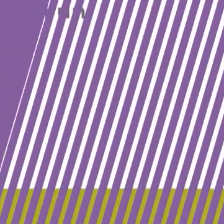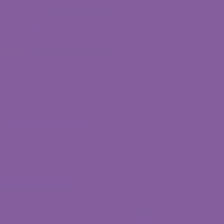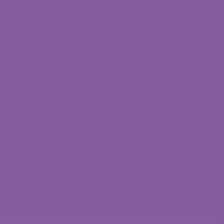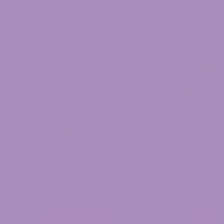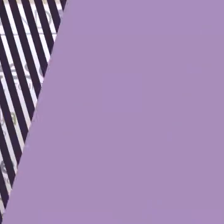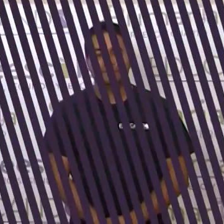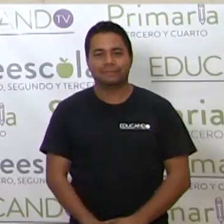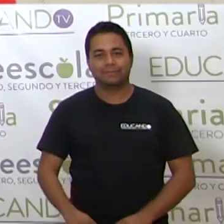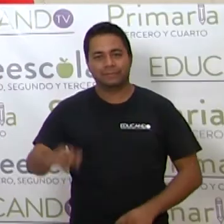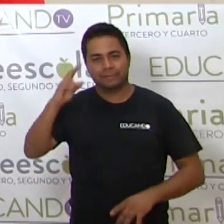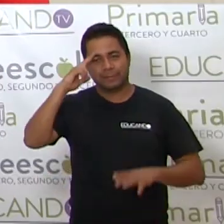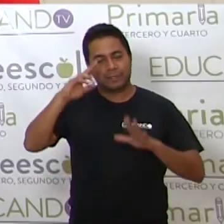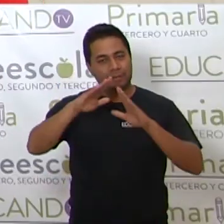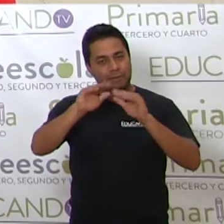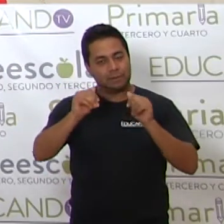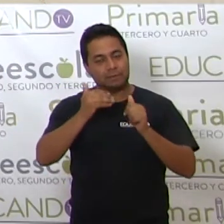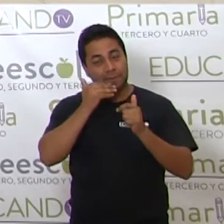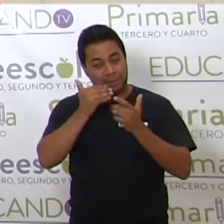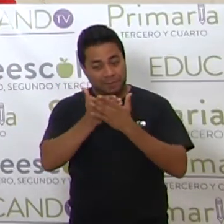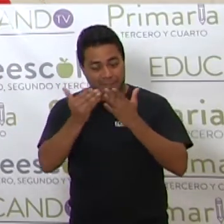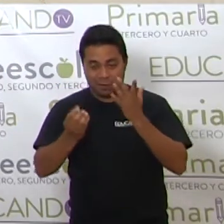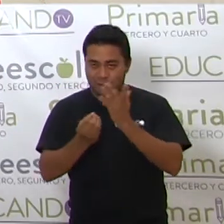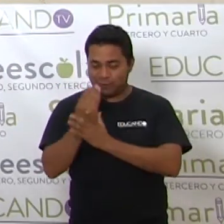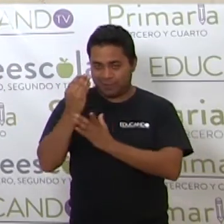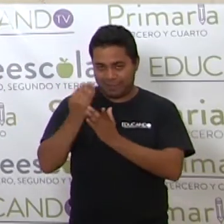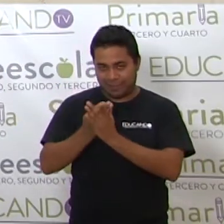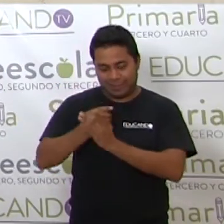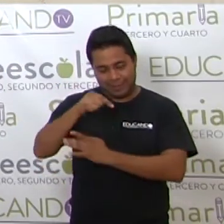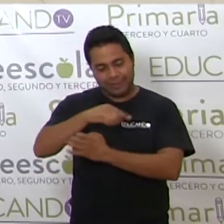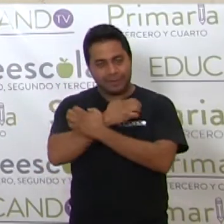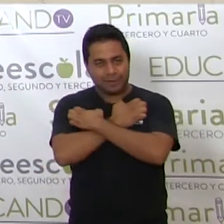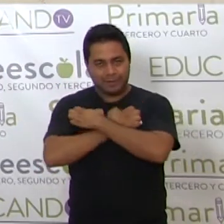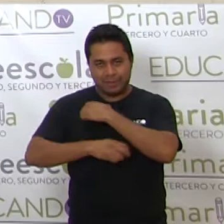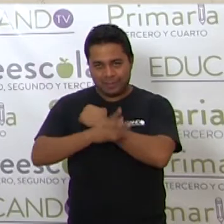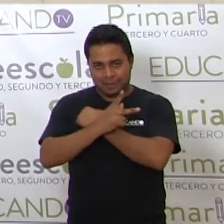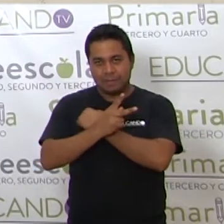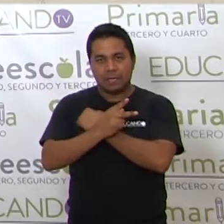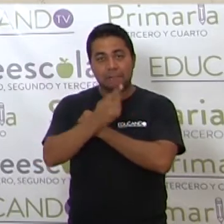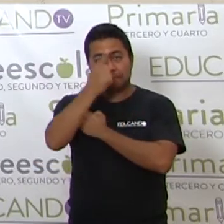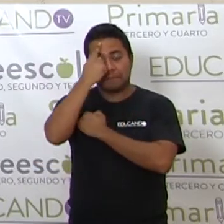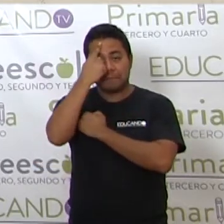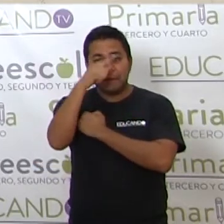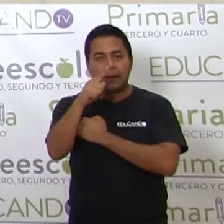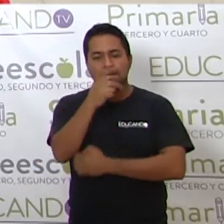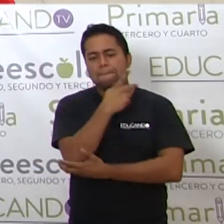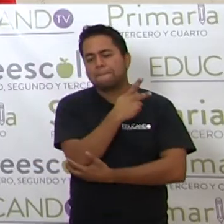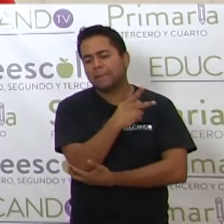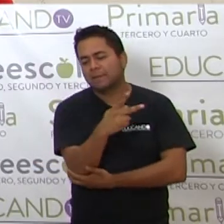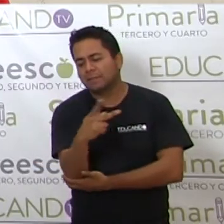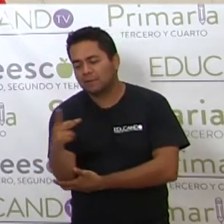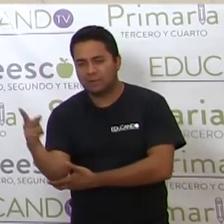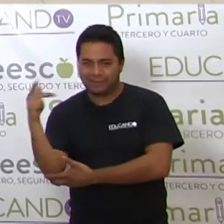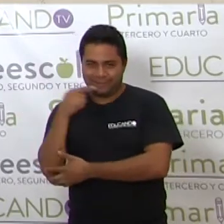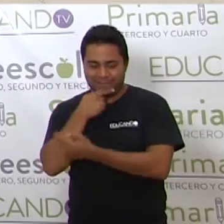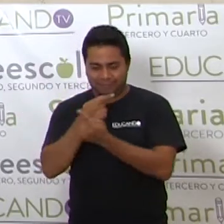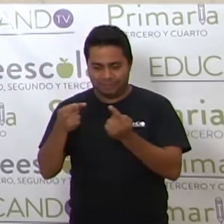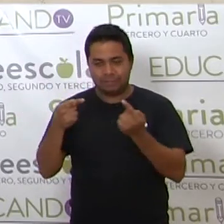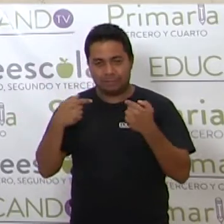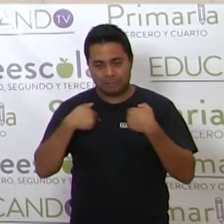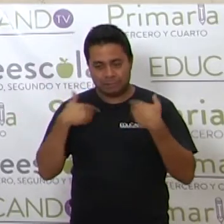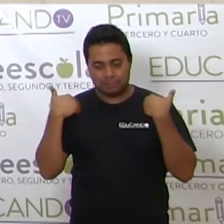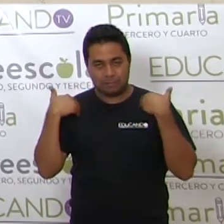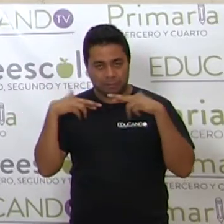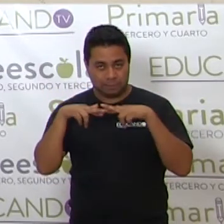hola qué tal cómo están bienvenidos a una nueva sesión más aquí en educando tv para el nivel de preescolar yo soy la maestra